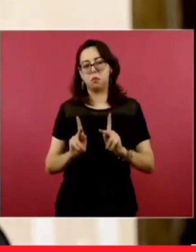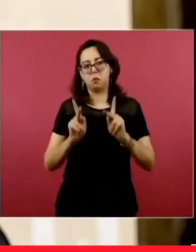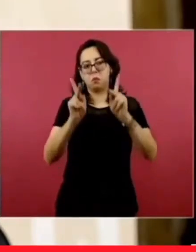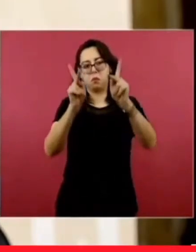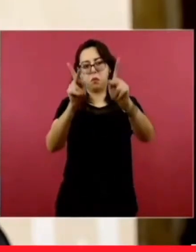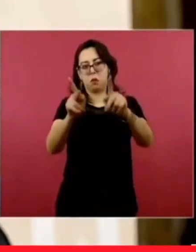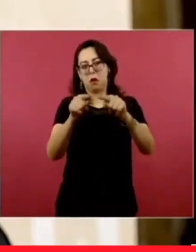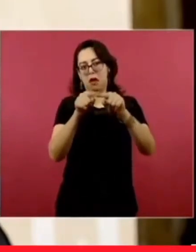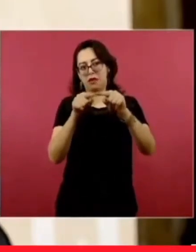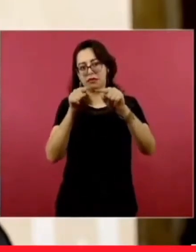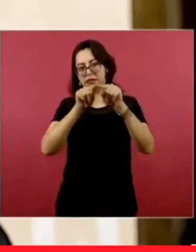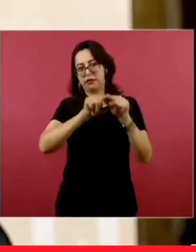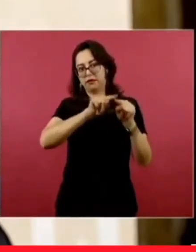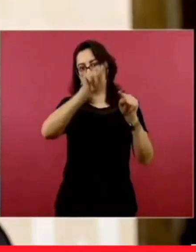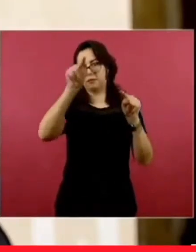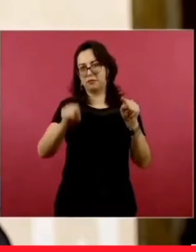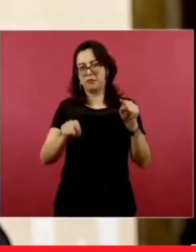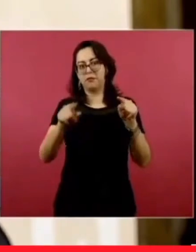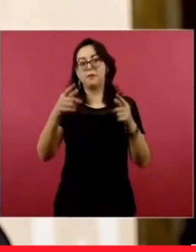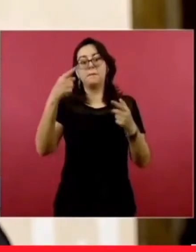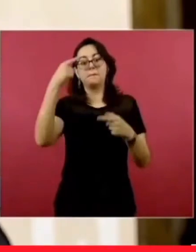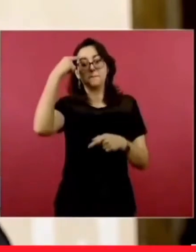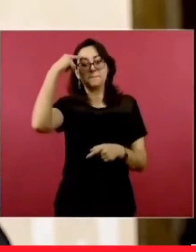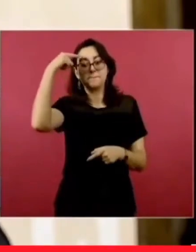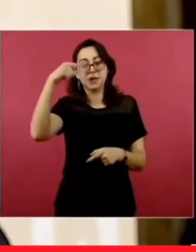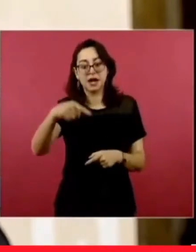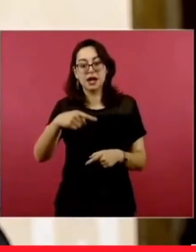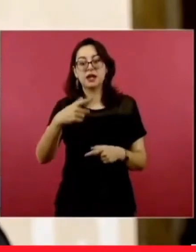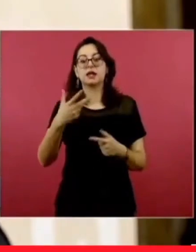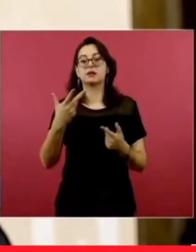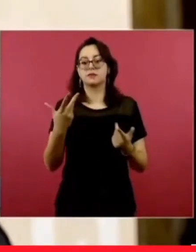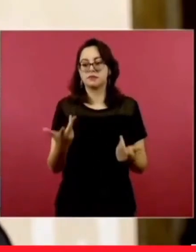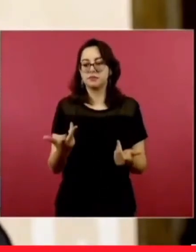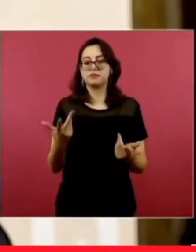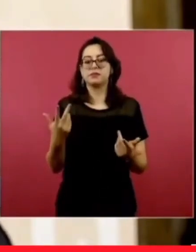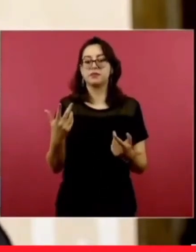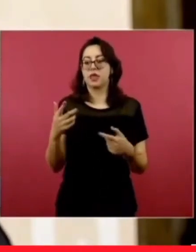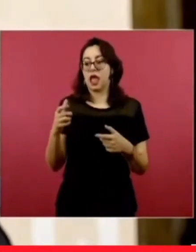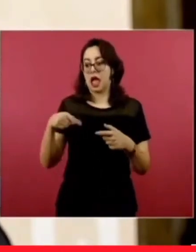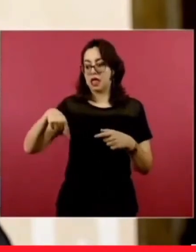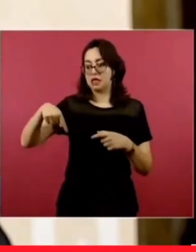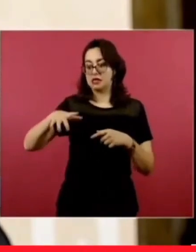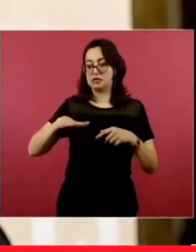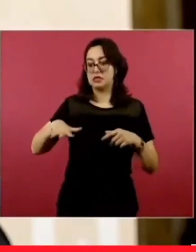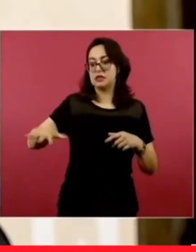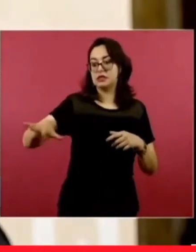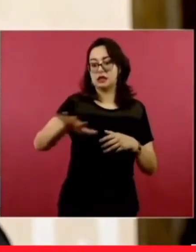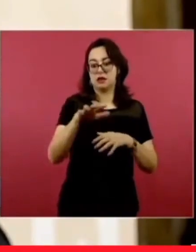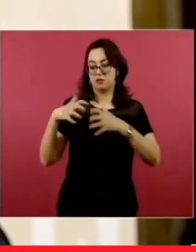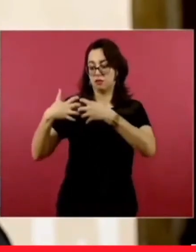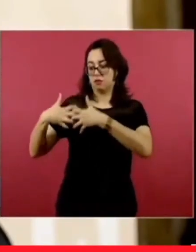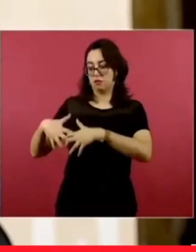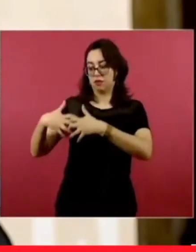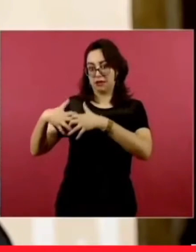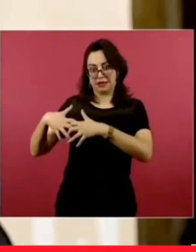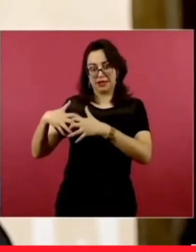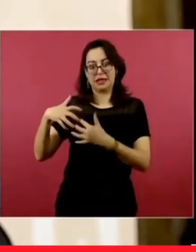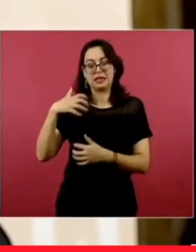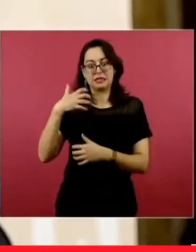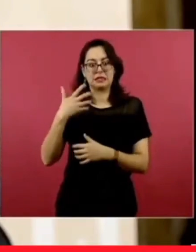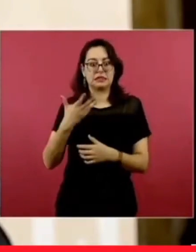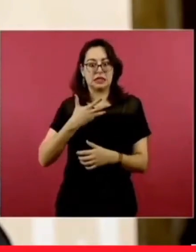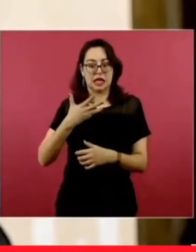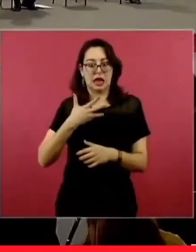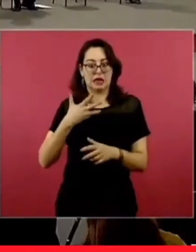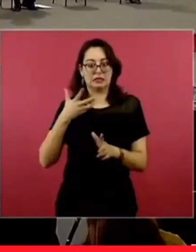permitir el paso, el servicio a las industrias que están asentadas en ese tema, algunas de las cuales cuentan con